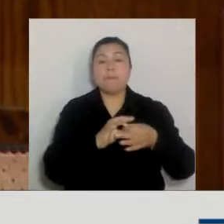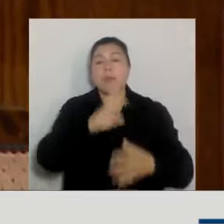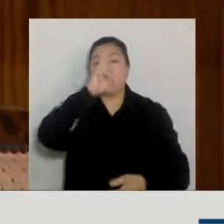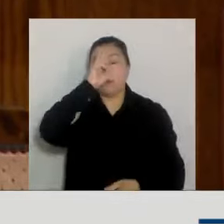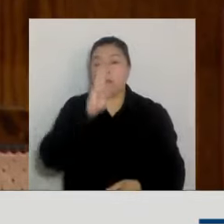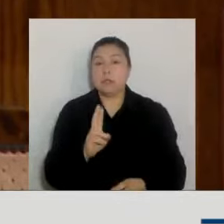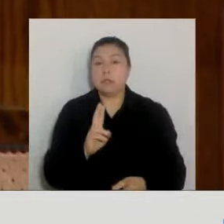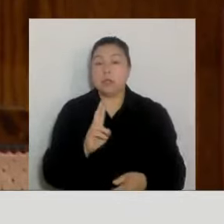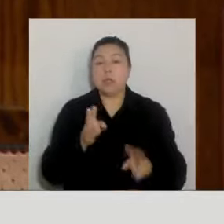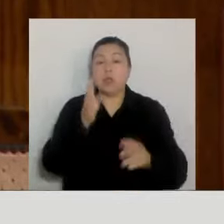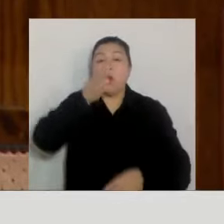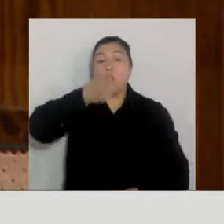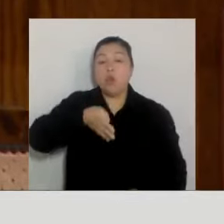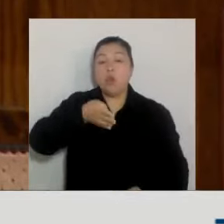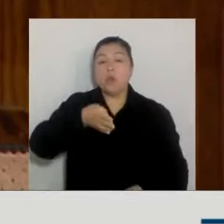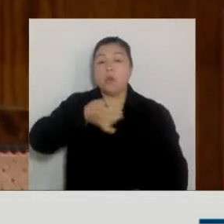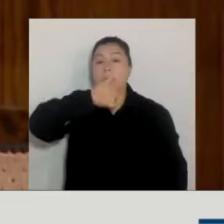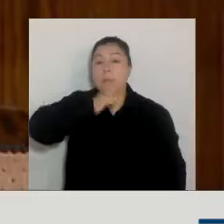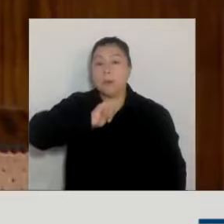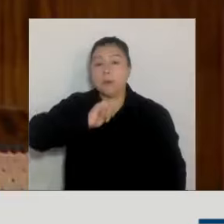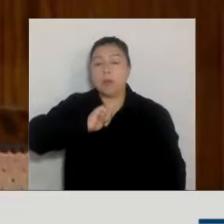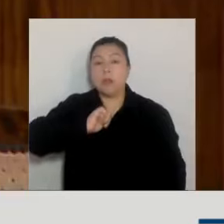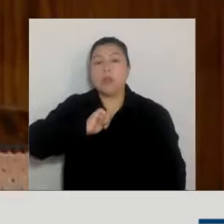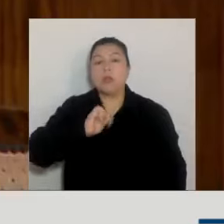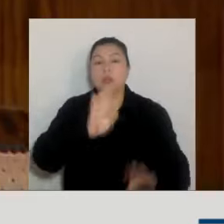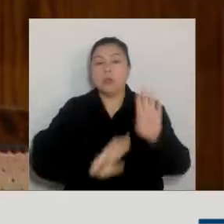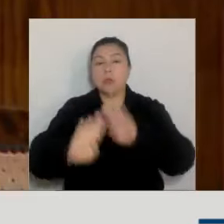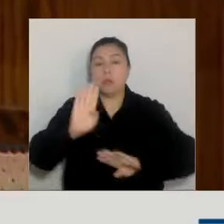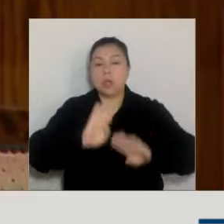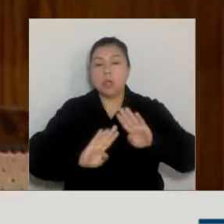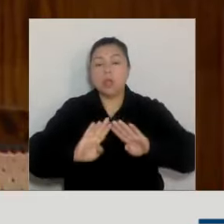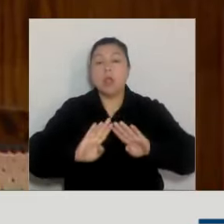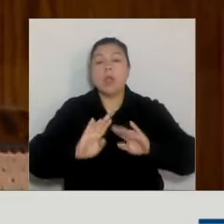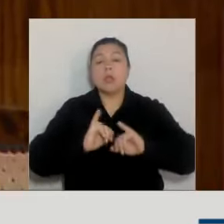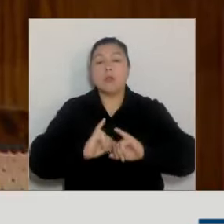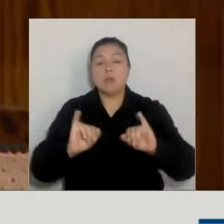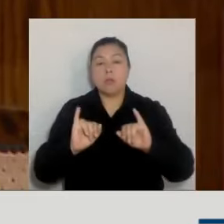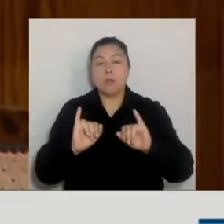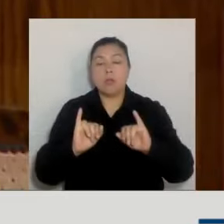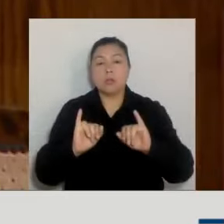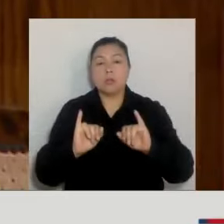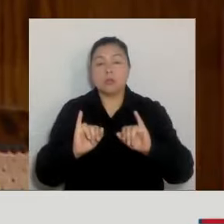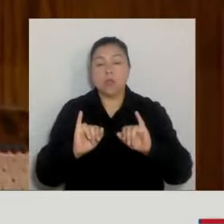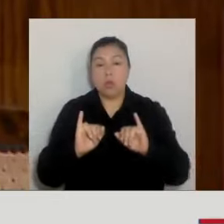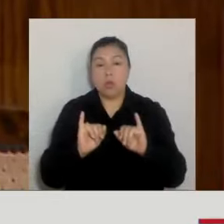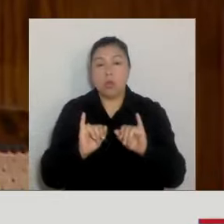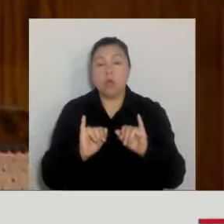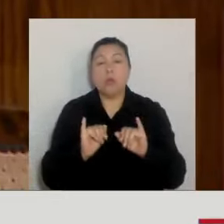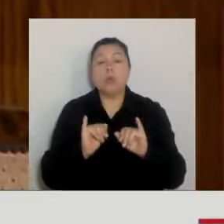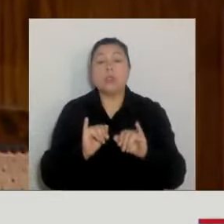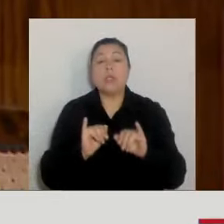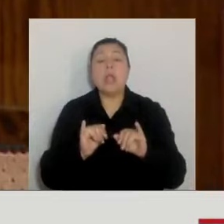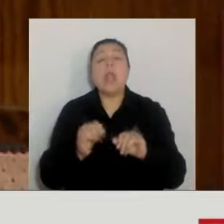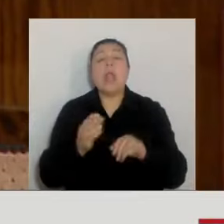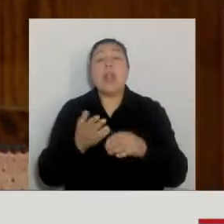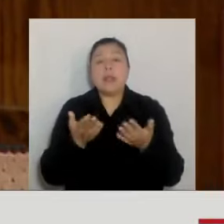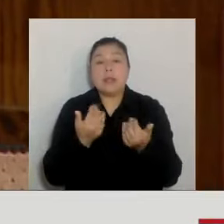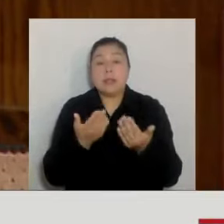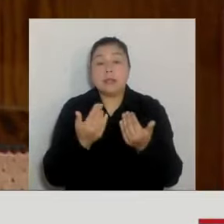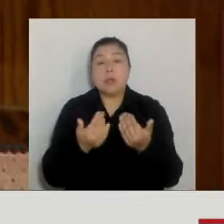los deberes de Secreto reserva y protección de datos personales la información antecedentes necesarios para el